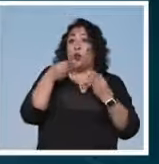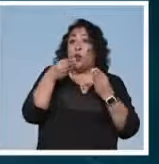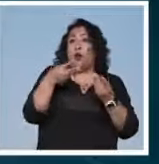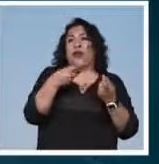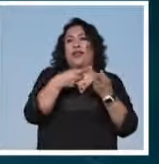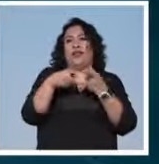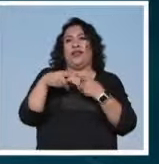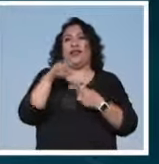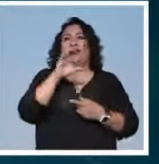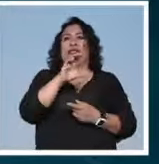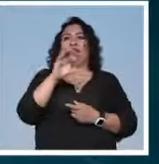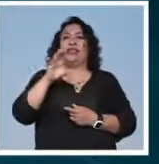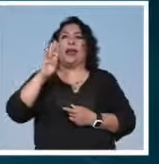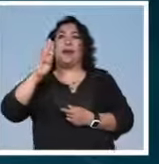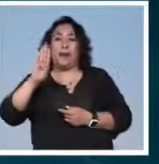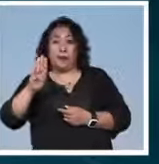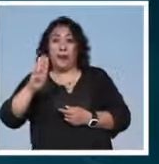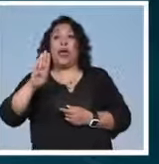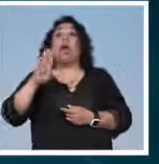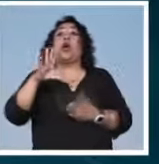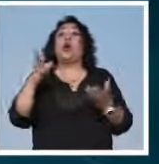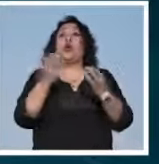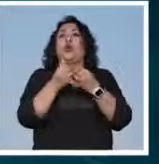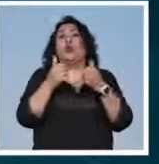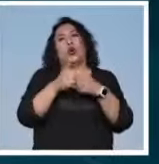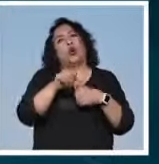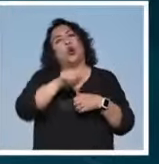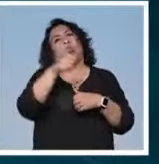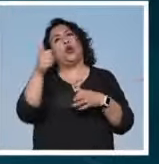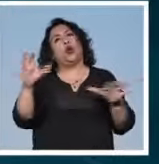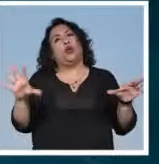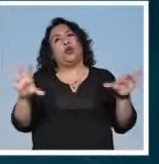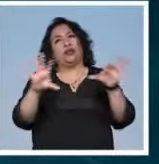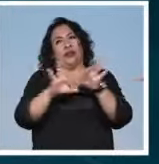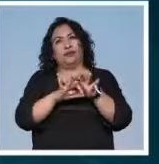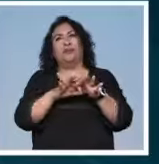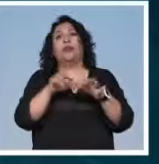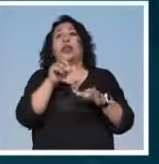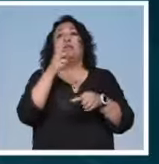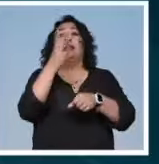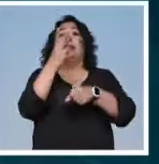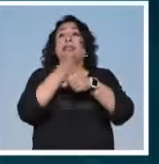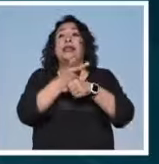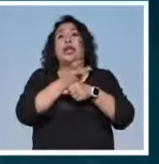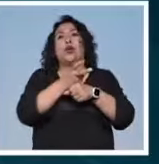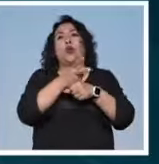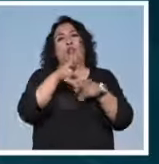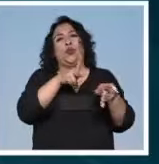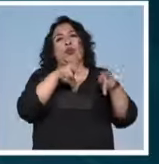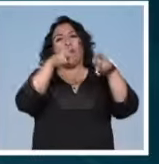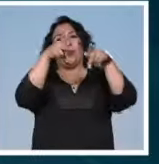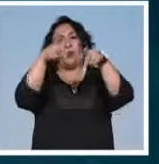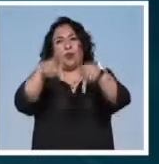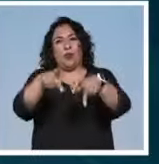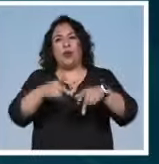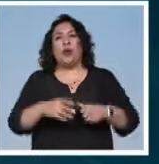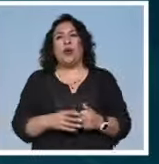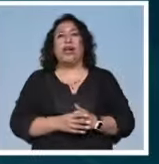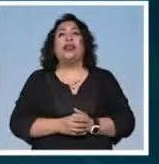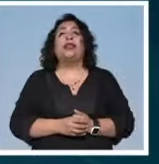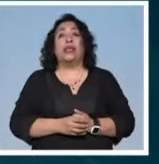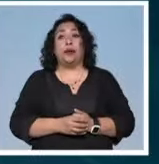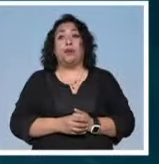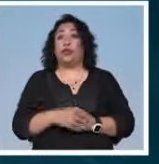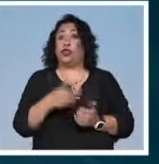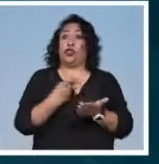oferta del Centro Cultural del Bosque y se unirá con otras secciones a través de la segunda calzada flotante. es